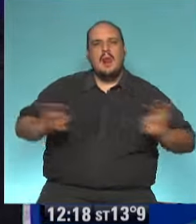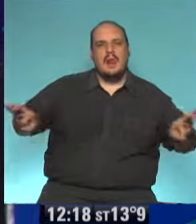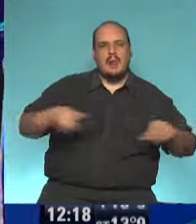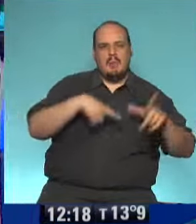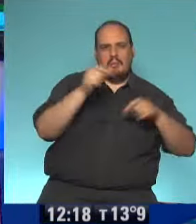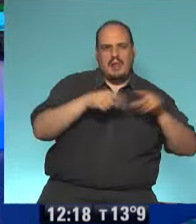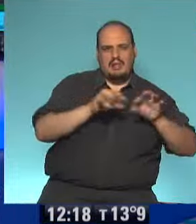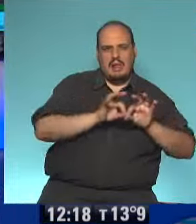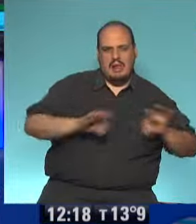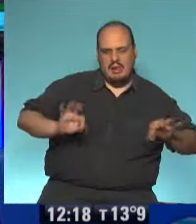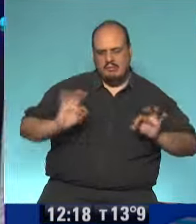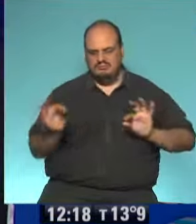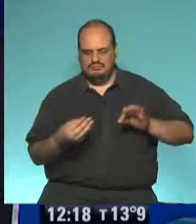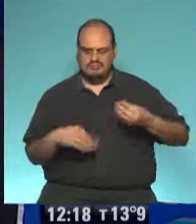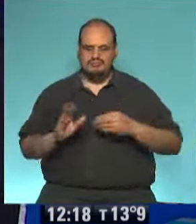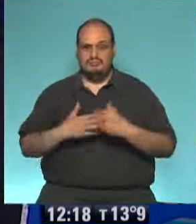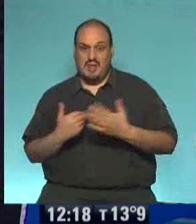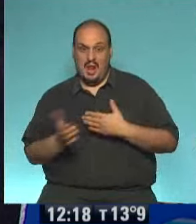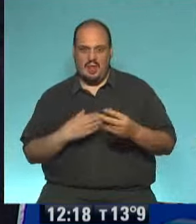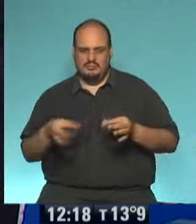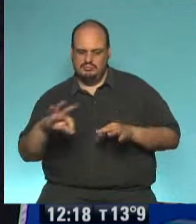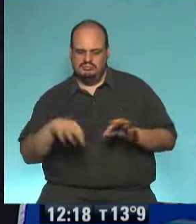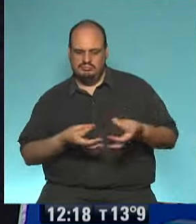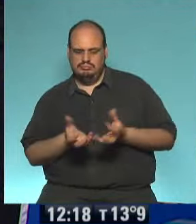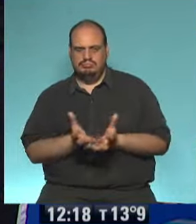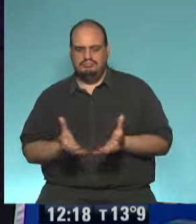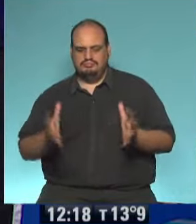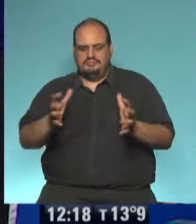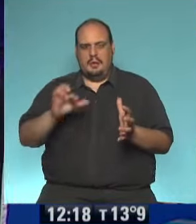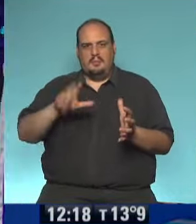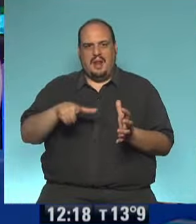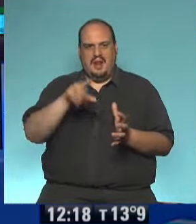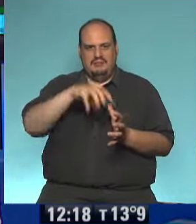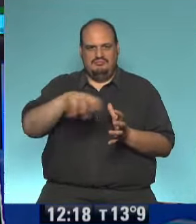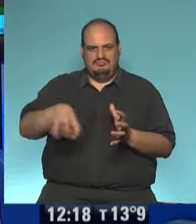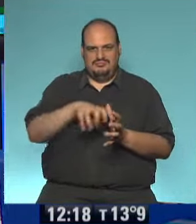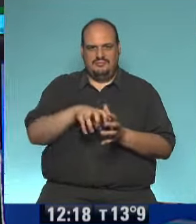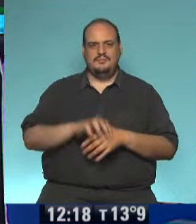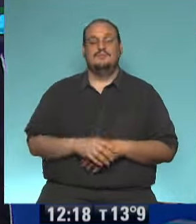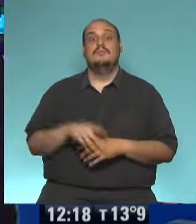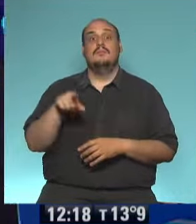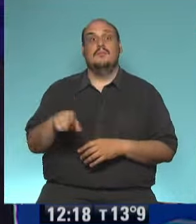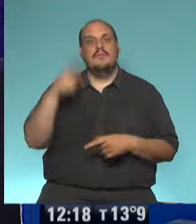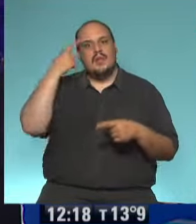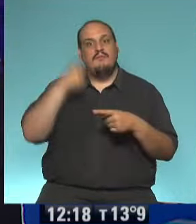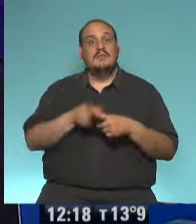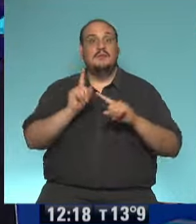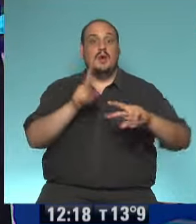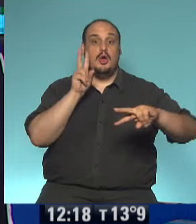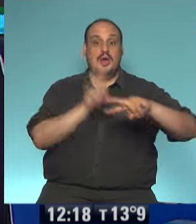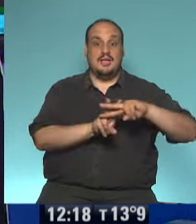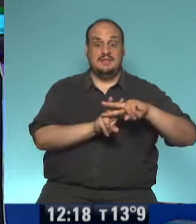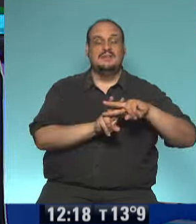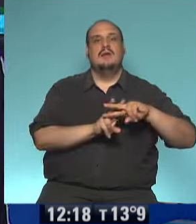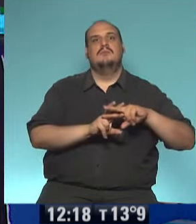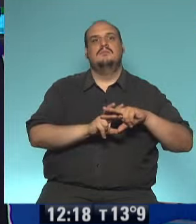era el proceso de lo artesanal, ¿no? Para llegar a hacer esa panera. Porque la idea, chicos y chicas, es que nos manden el hashtag en proceso a